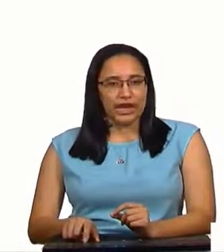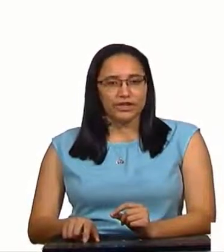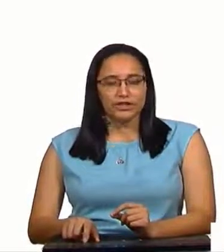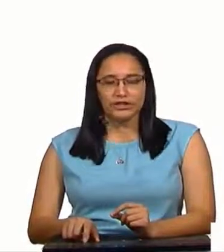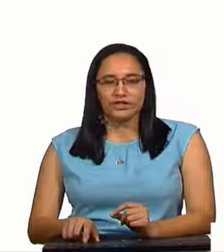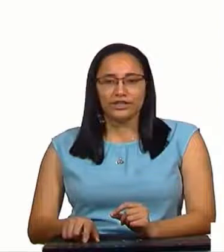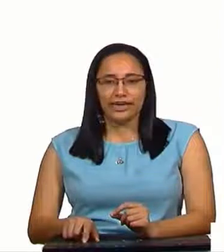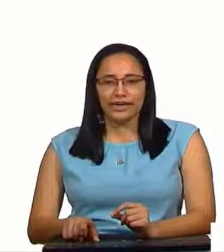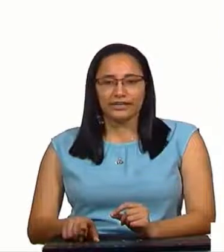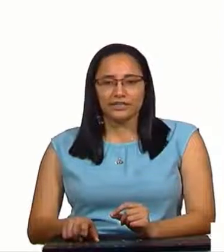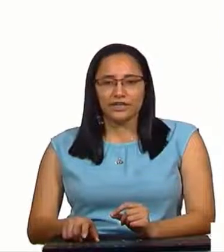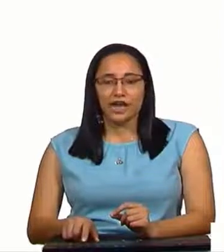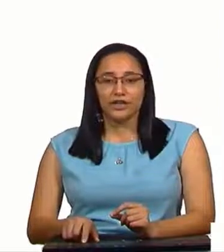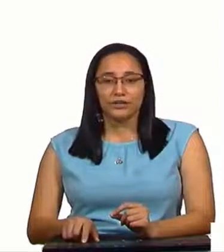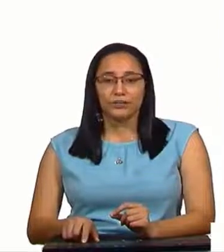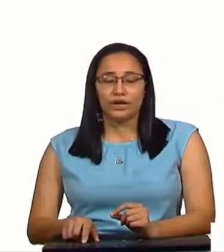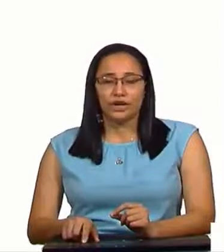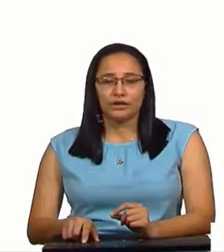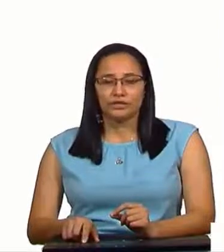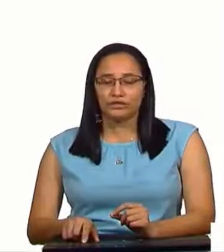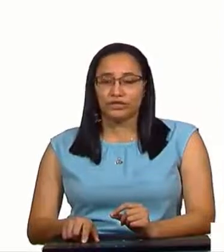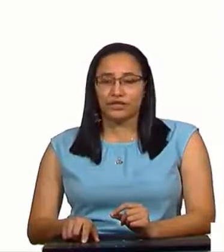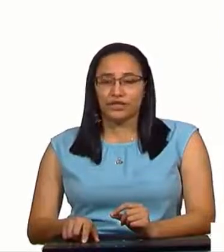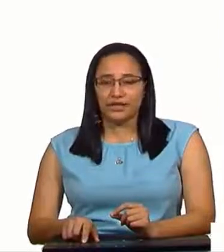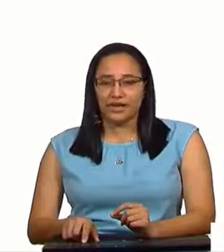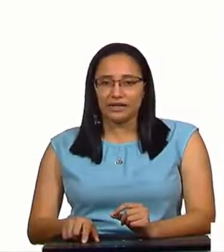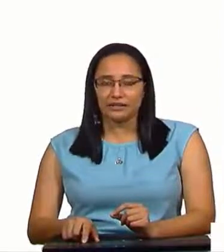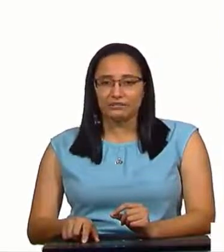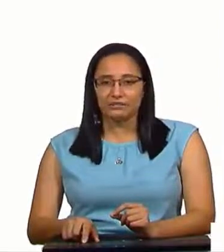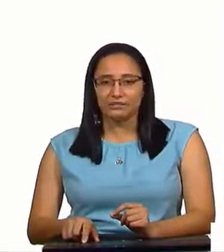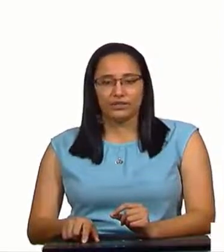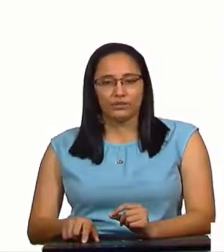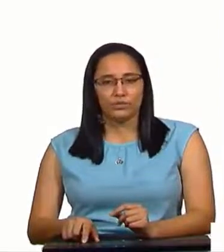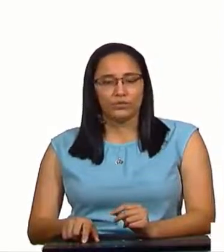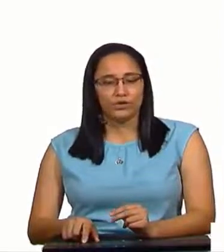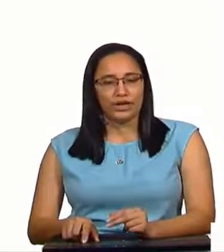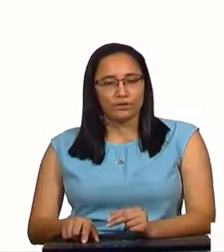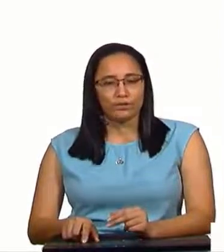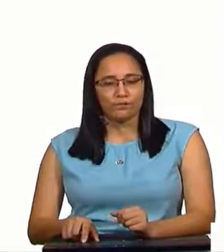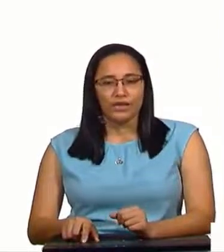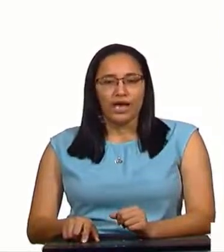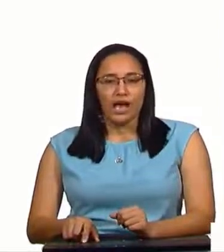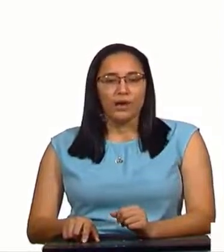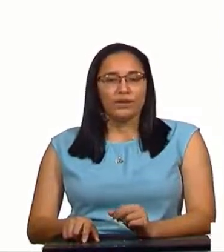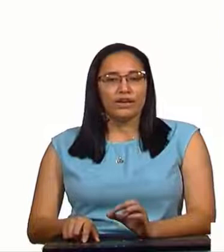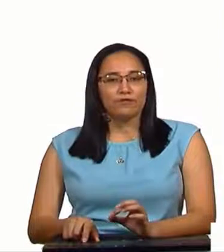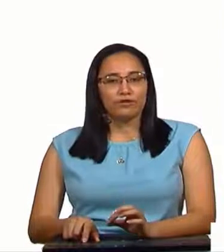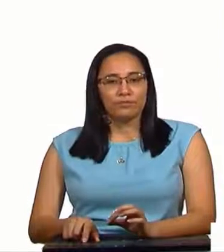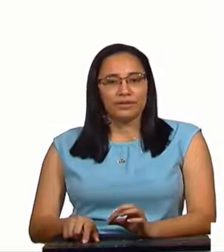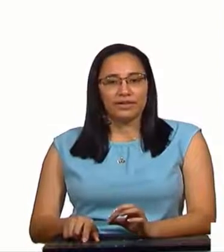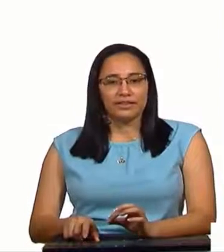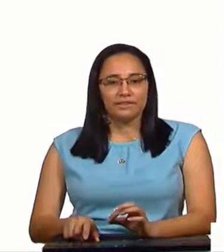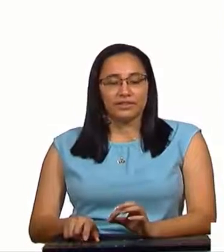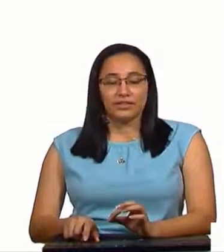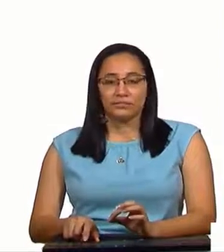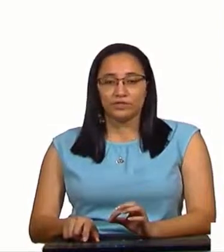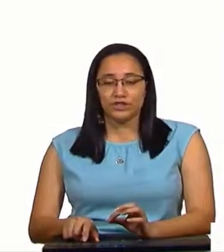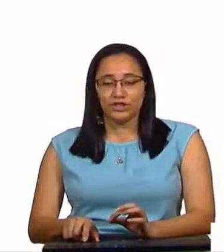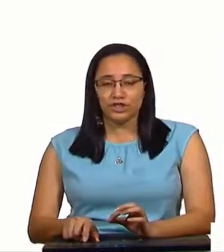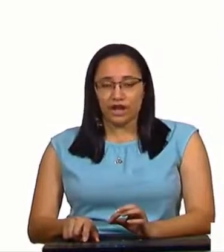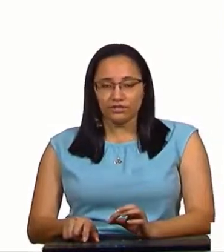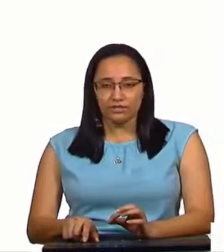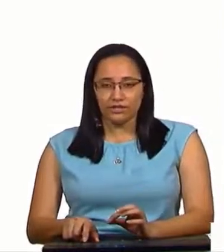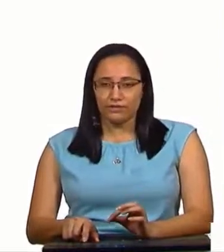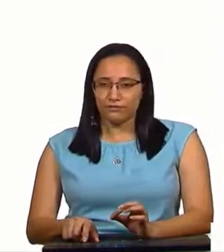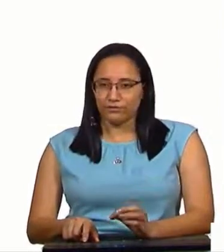ejemplo tenemos aquí. I should get a new car. Yo debería tener un nuevo carro. Ahora, en la forma negativa tenemos